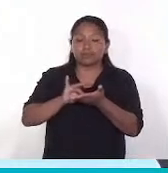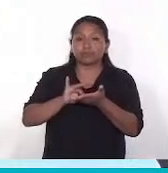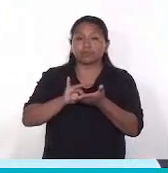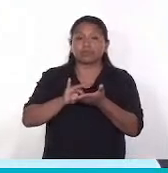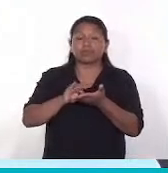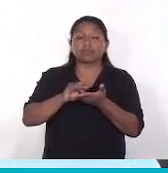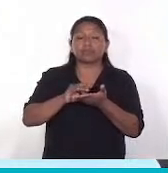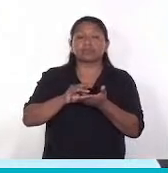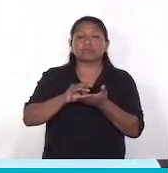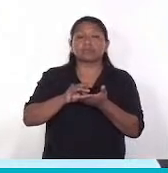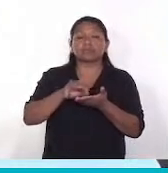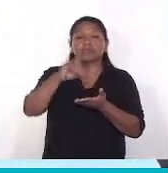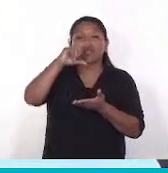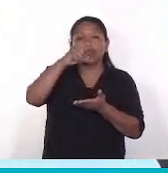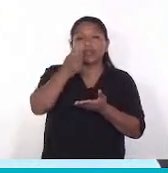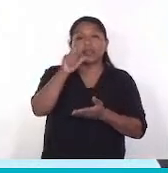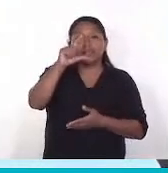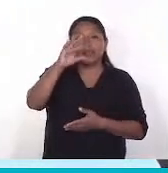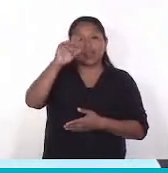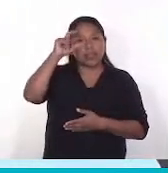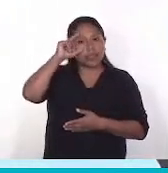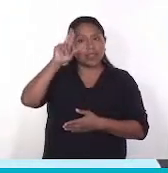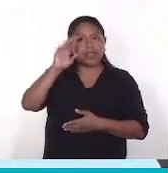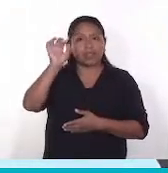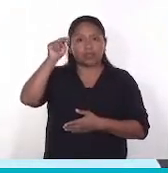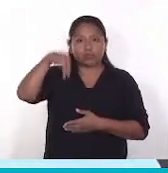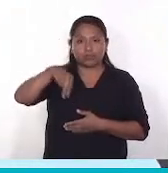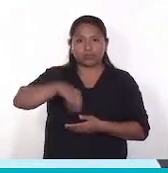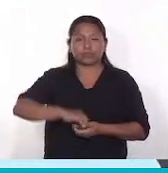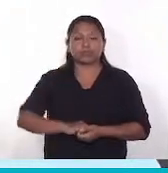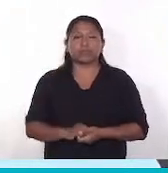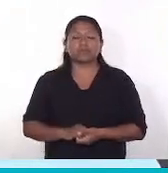Diputada Graciela Calderón.